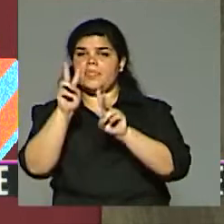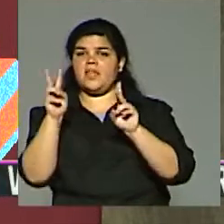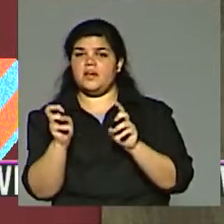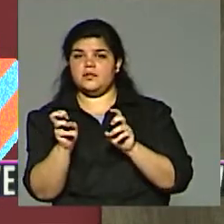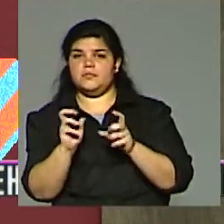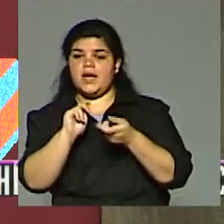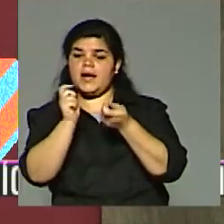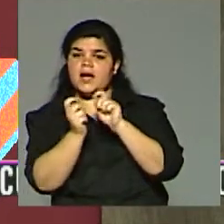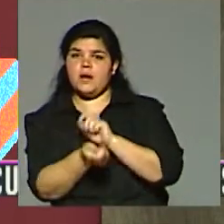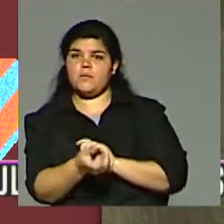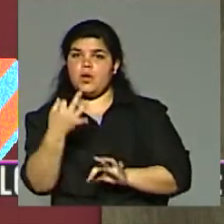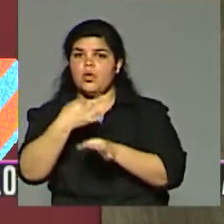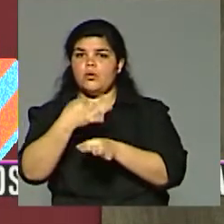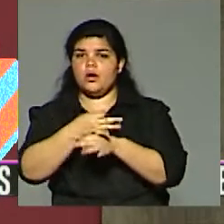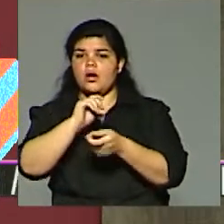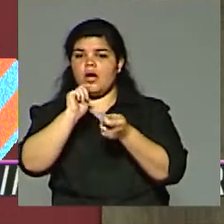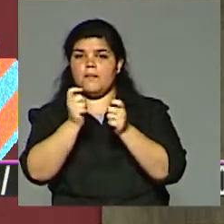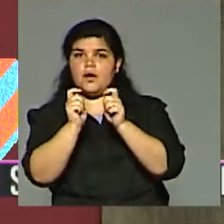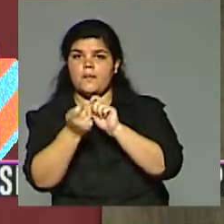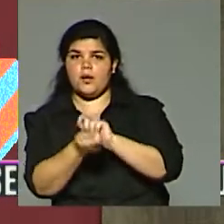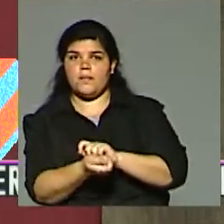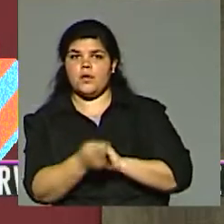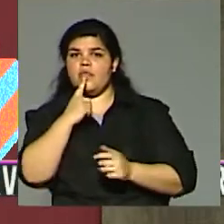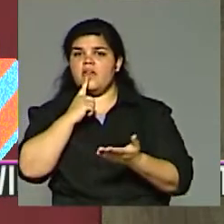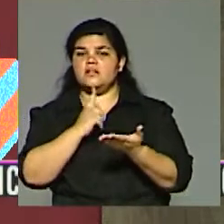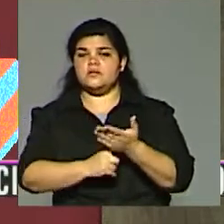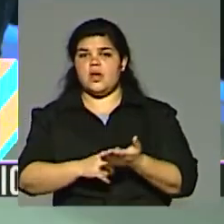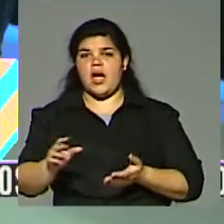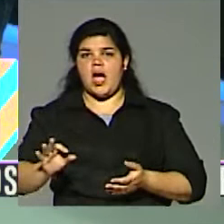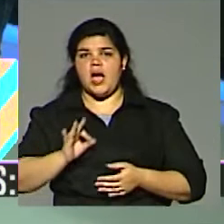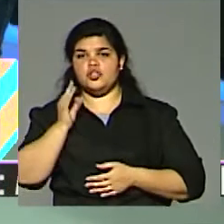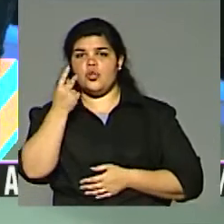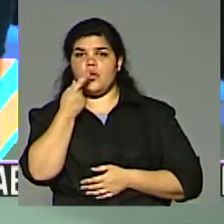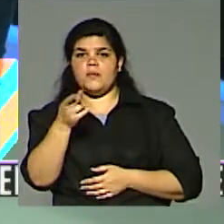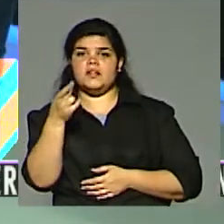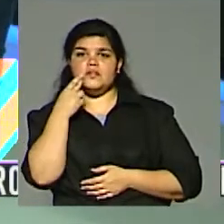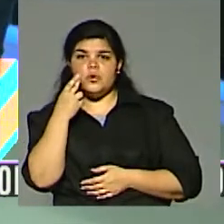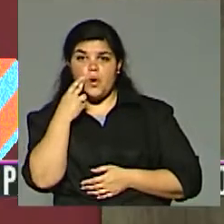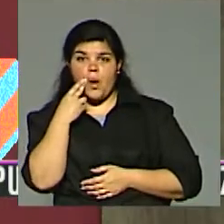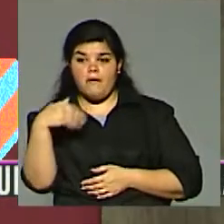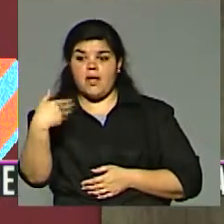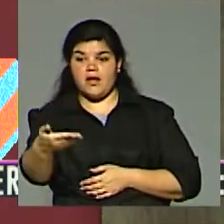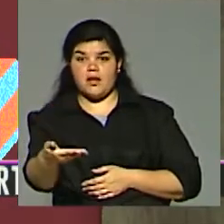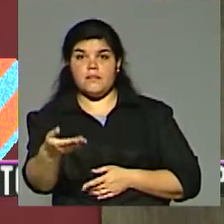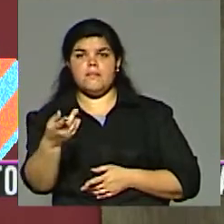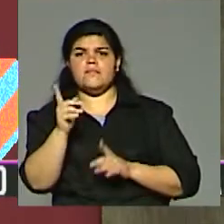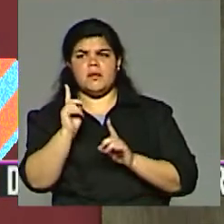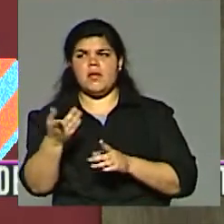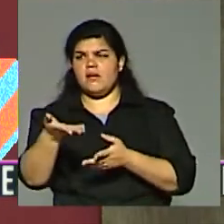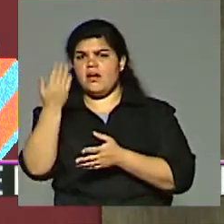en la educación, digo que no vienen de ahora, si bien la decisión está tomada para el 2019, se venía hablando o sacando